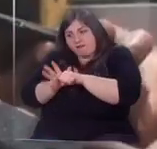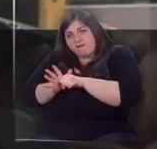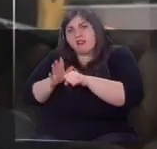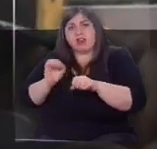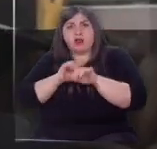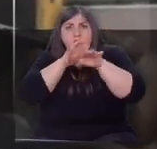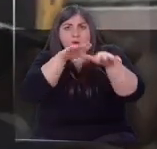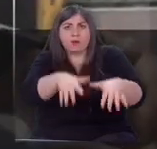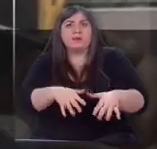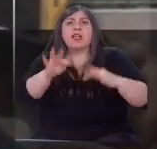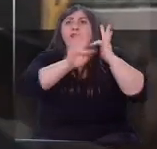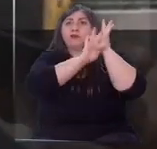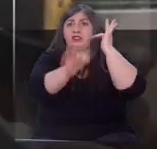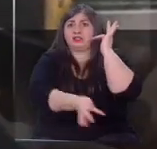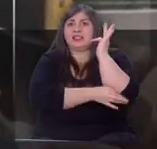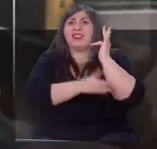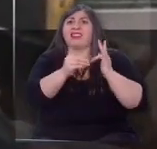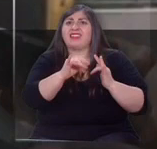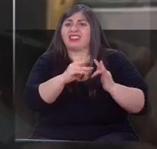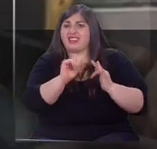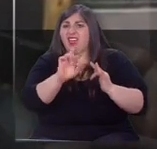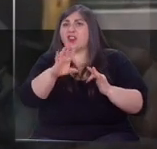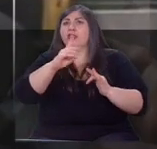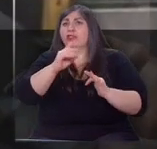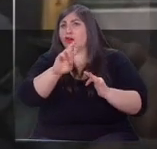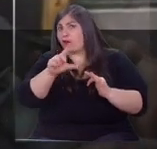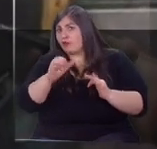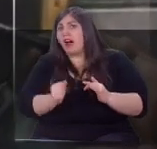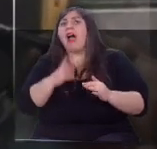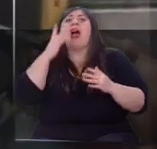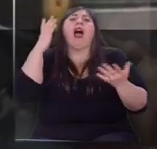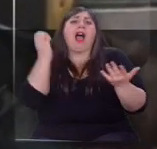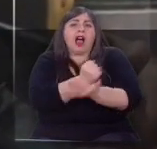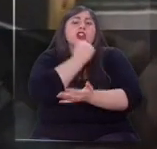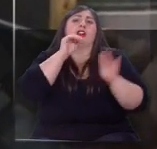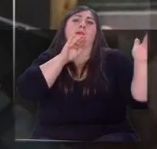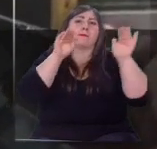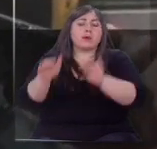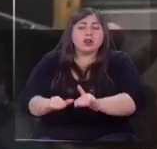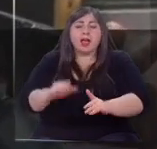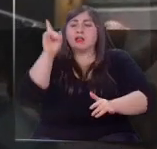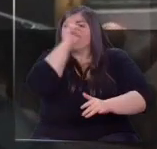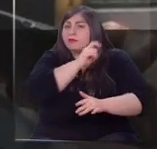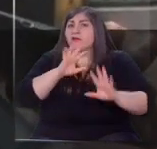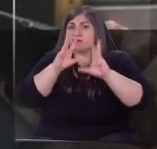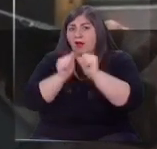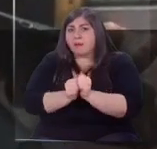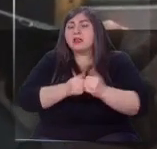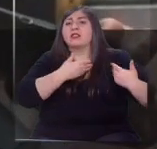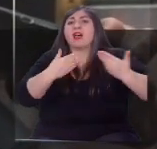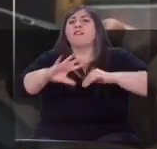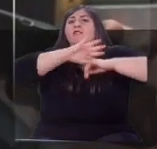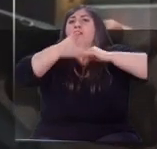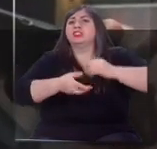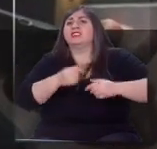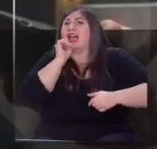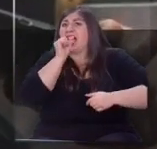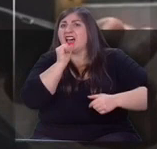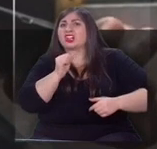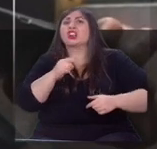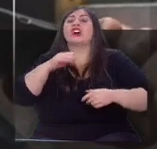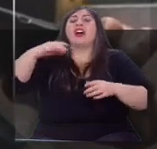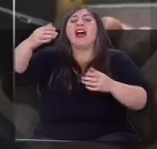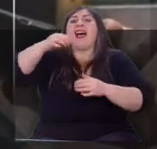país. La Fundación Didier Drogba ha decidido apoyar a las familias en dificultades, ofreciéndoles bolsas de arroz, latas de